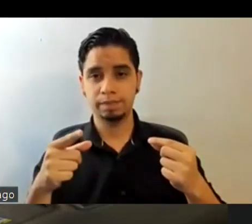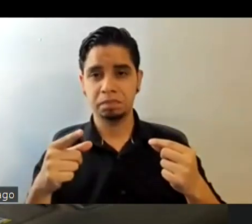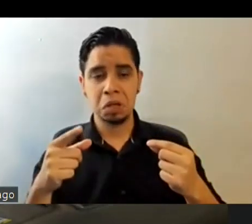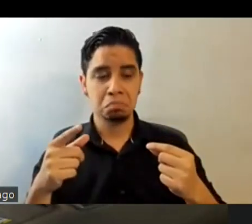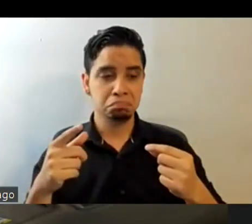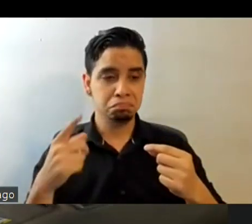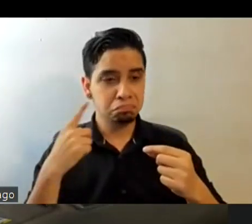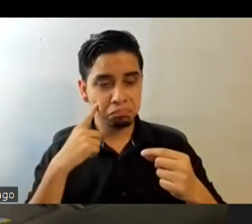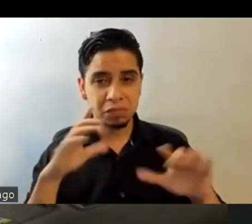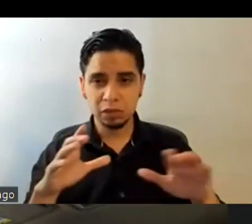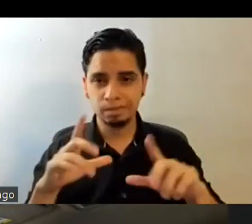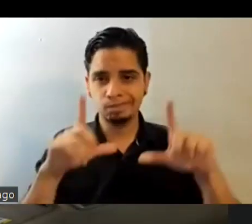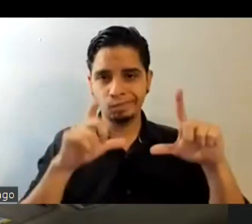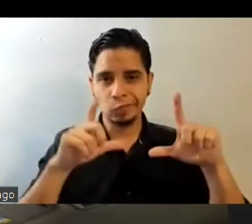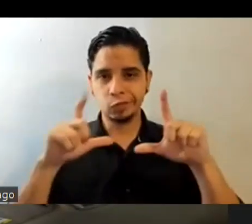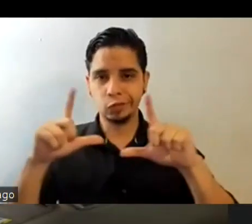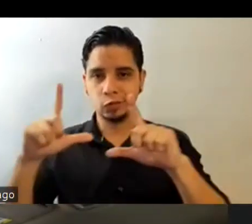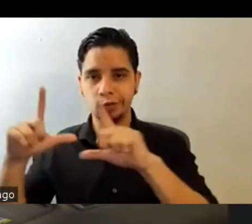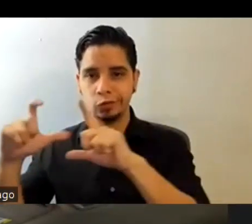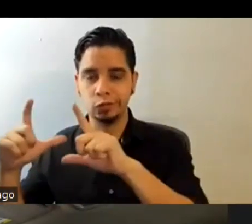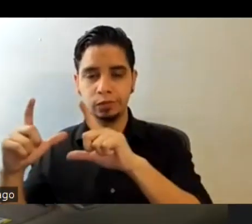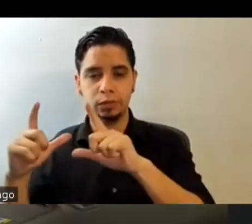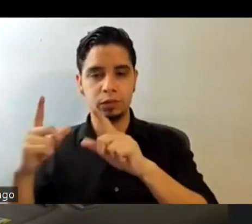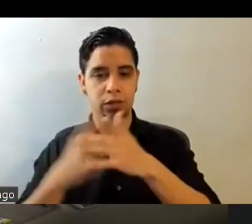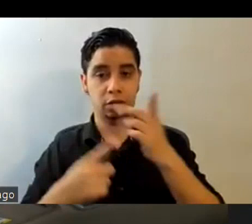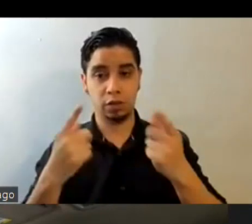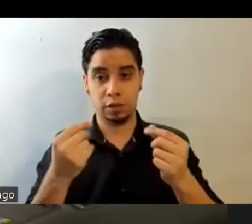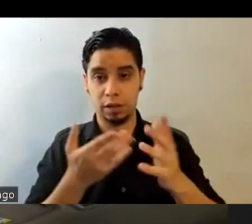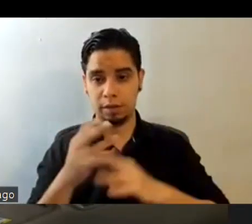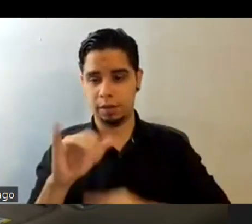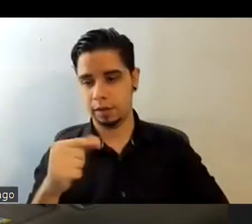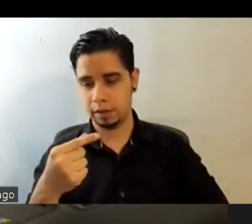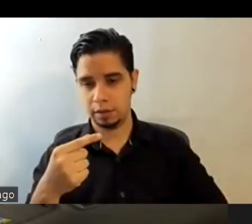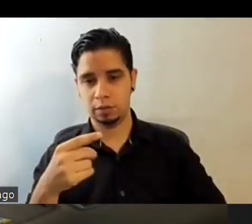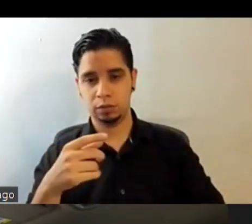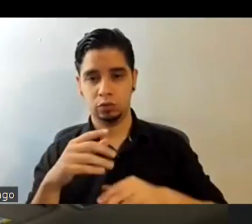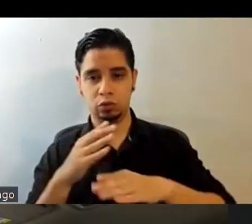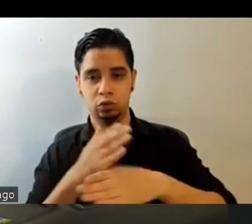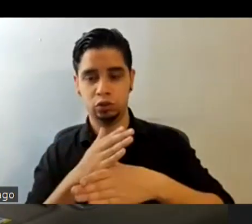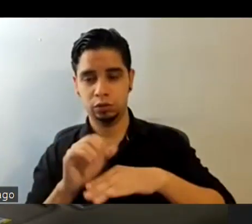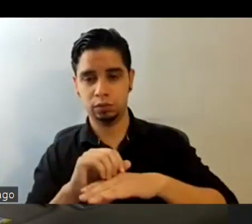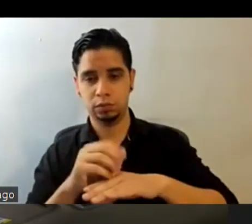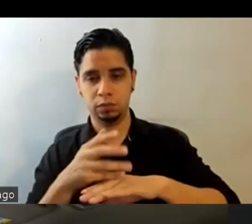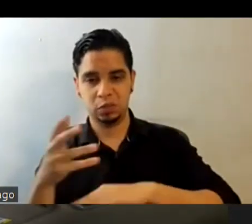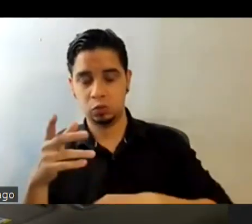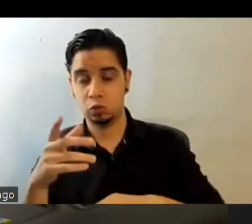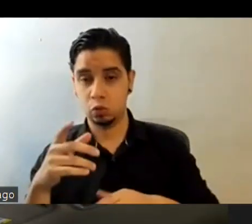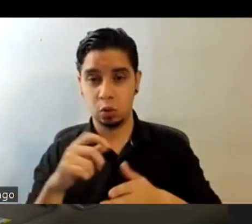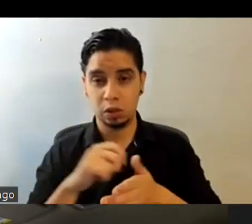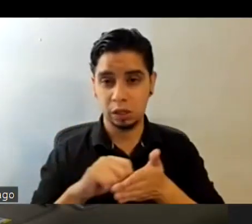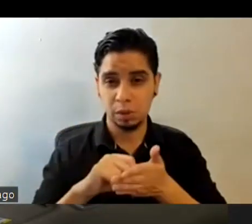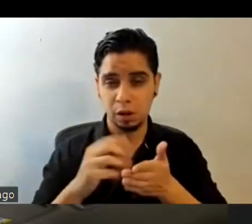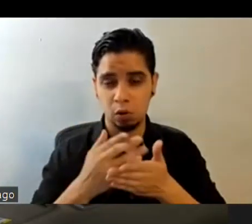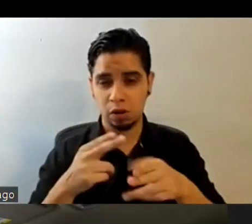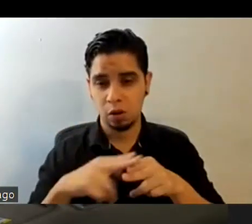teléfono y esa foto yo la publicaba en Instagram. Pero yo me daba cuenta de que yo escribía ciertas cositas cortas, unos pedacitos